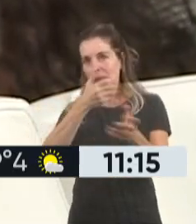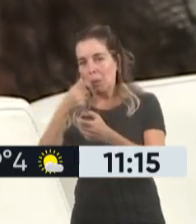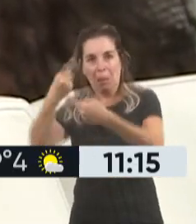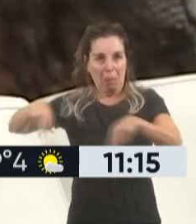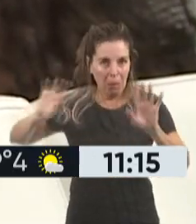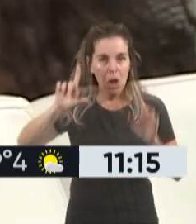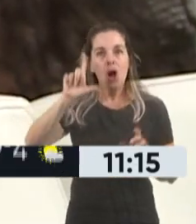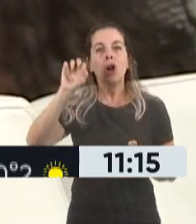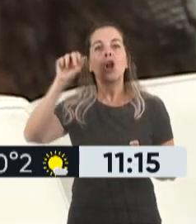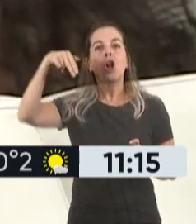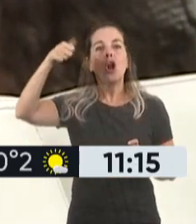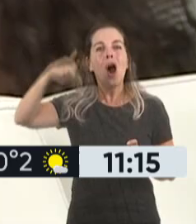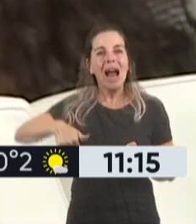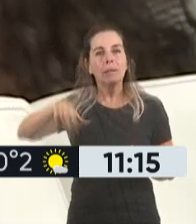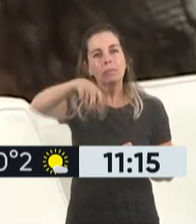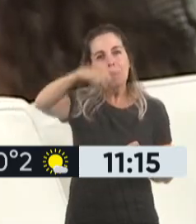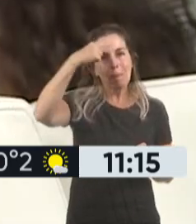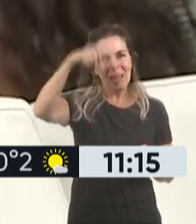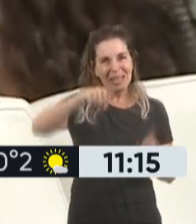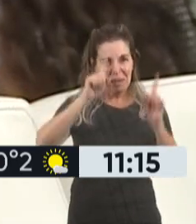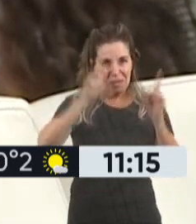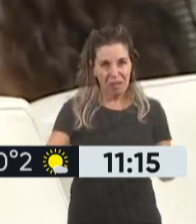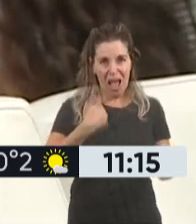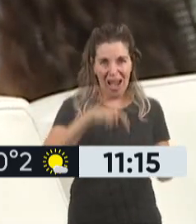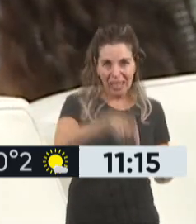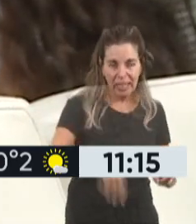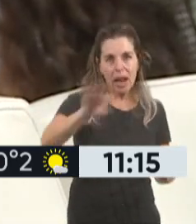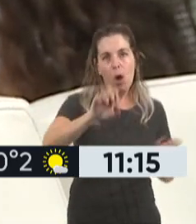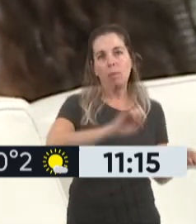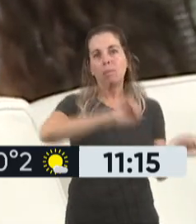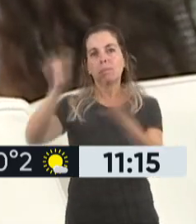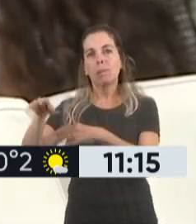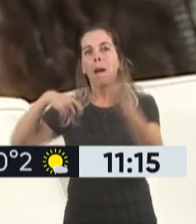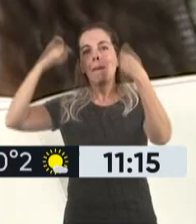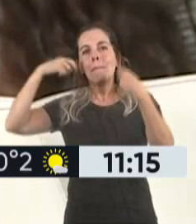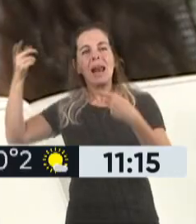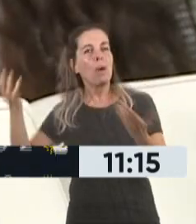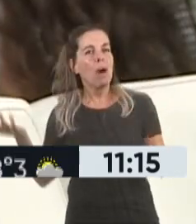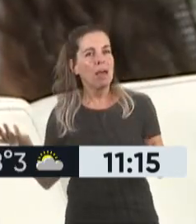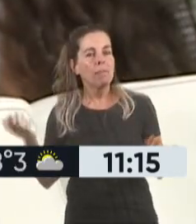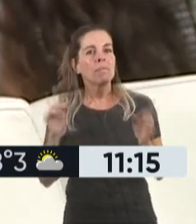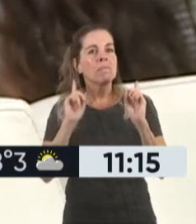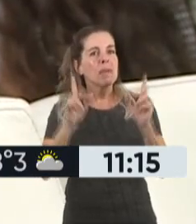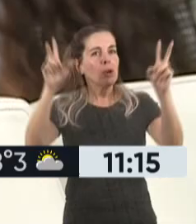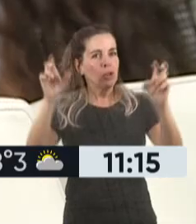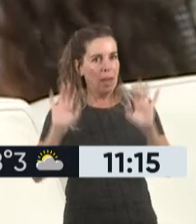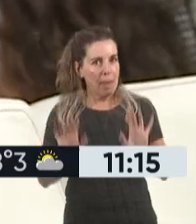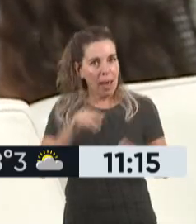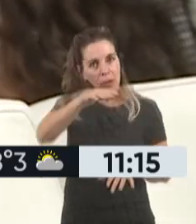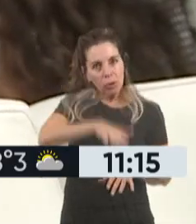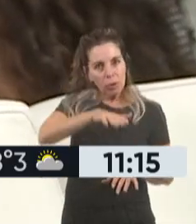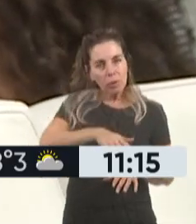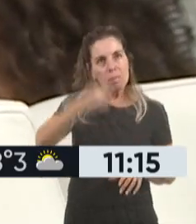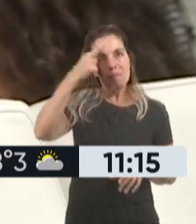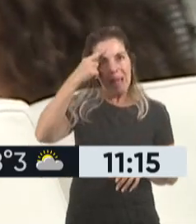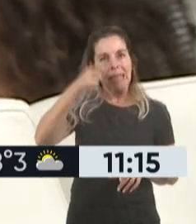si barajan la hipótesis de que haya sido trasladado a Paraguay. Y en la misma línea, teniendo en cuenta que una de las